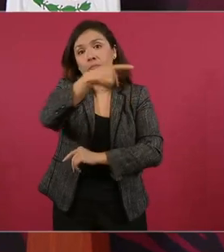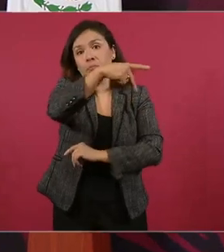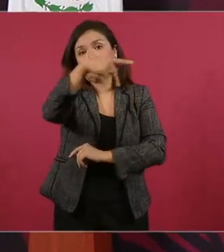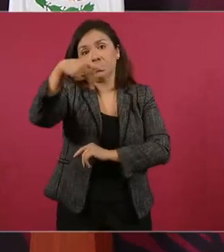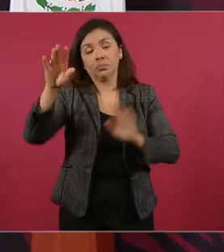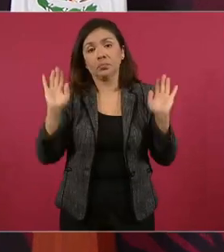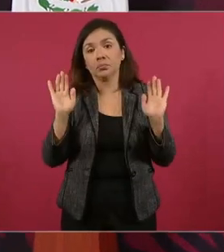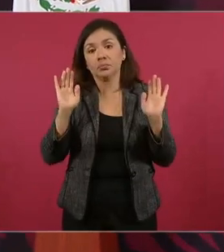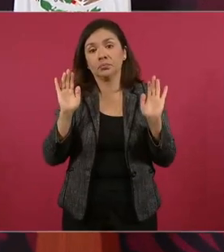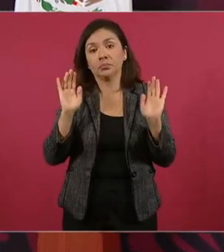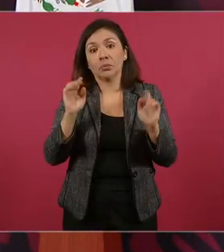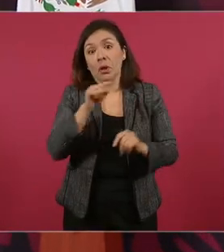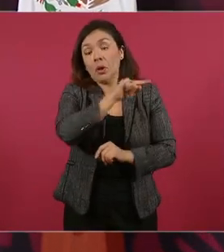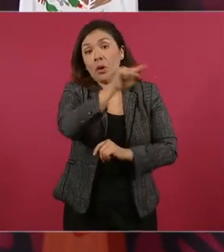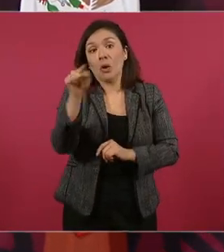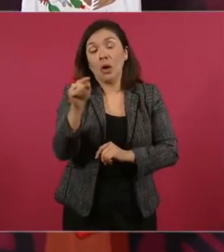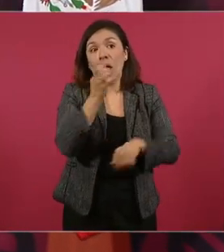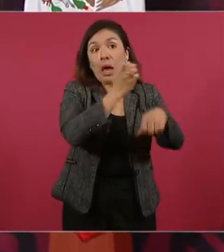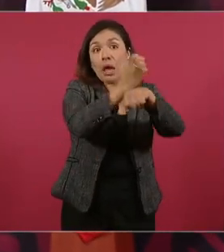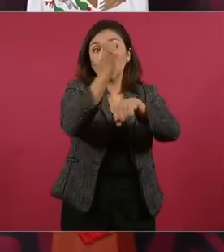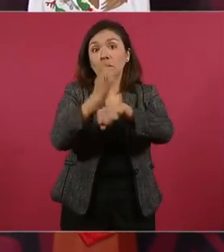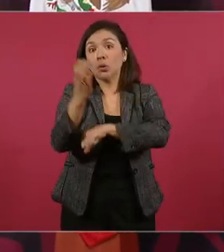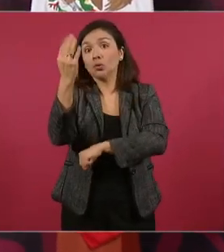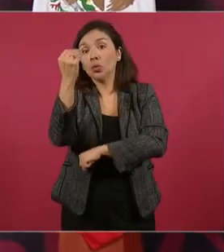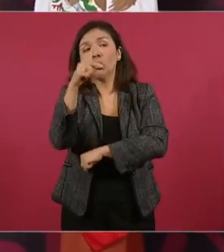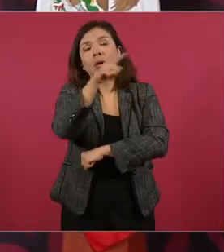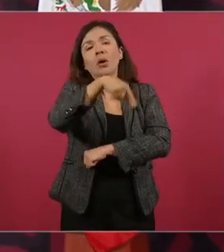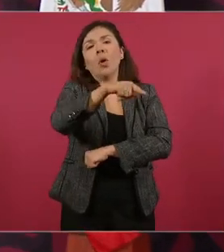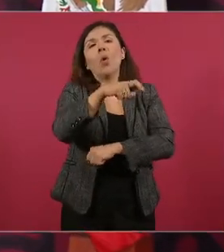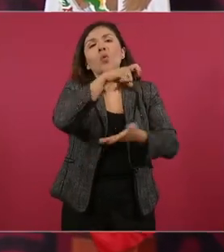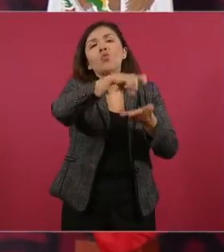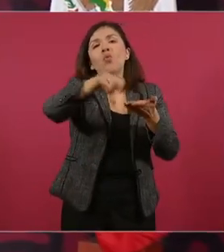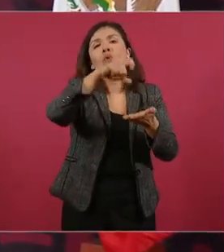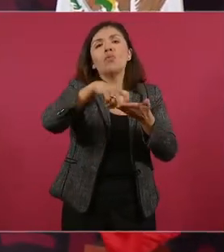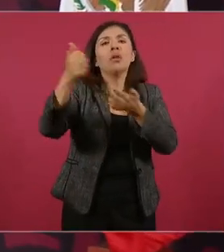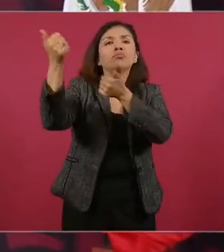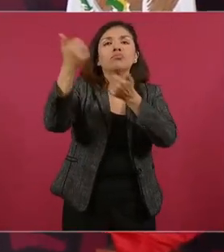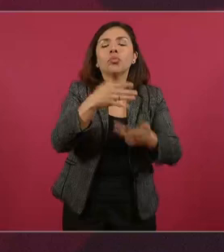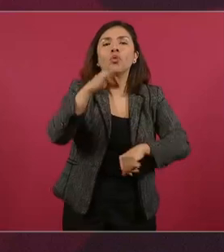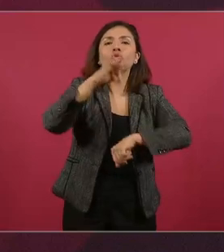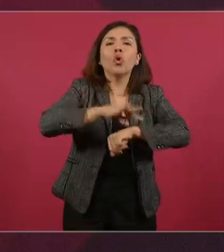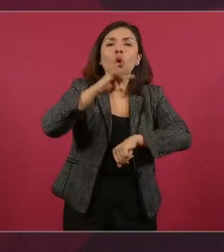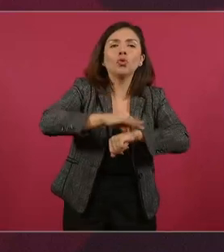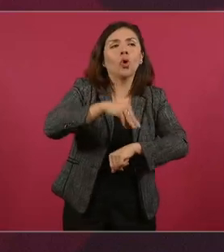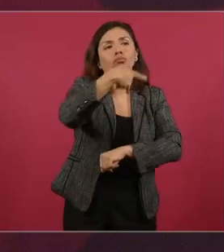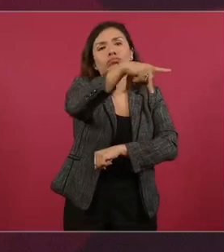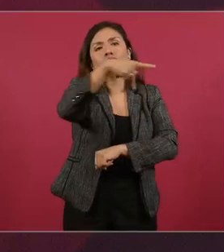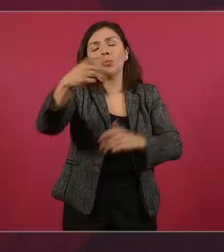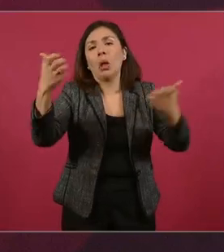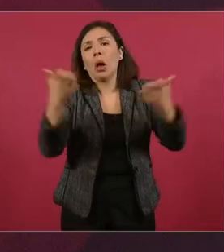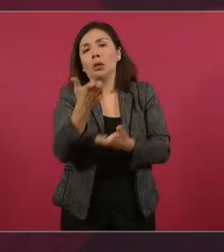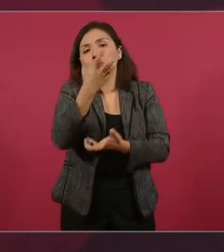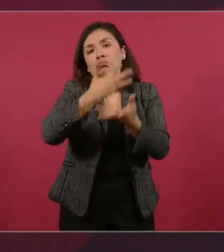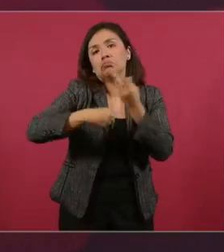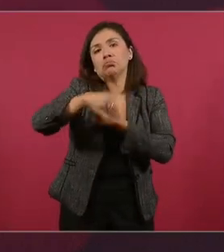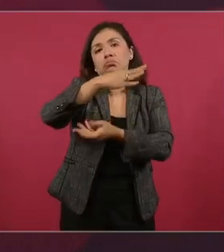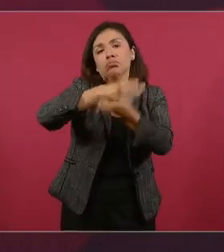y ellos contratan los médicos y ellos compran las medicinas,